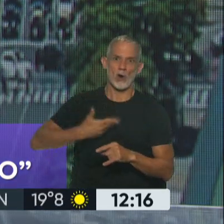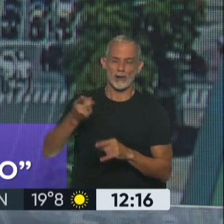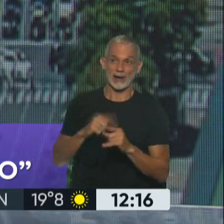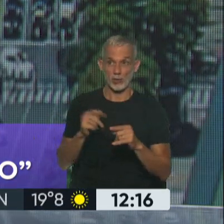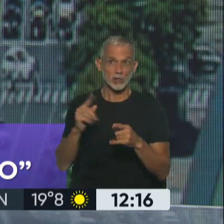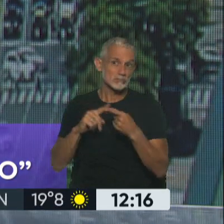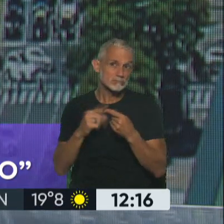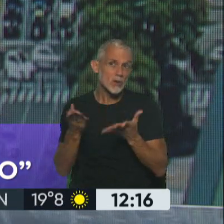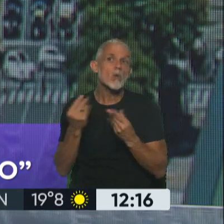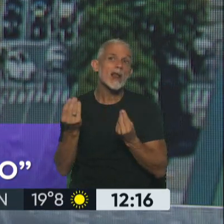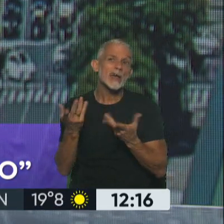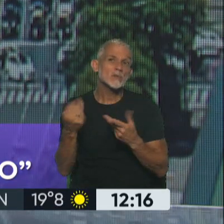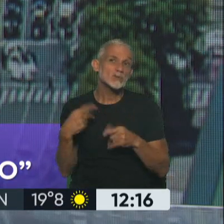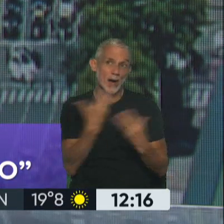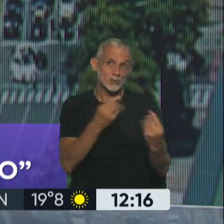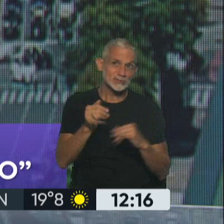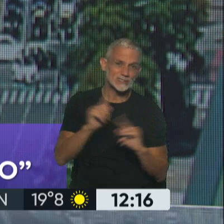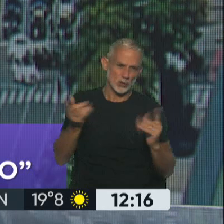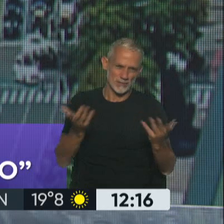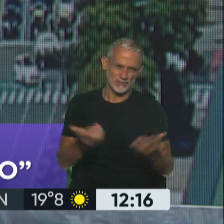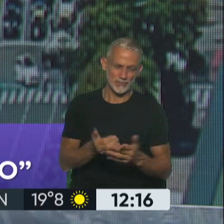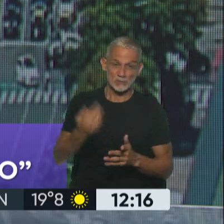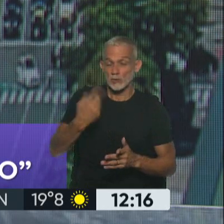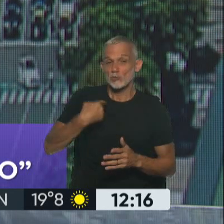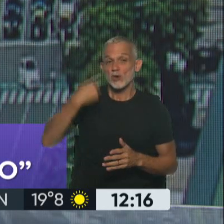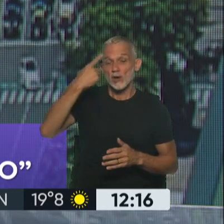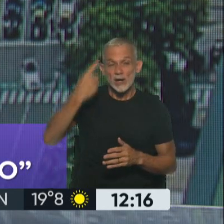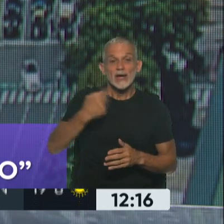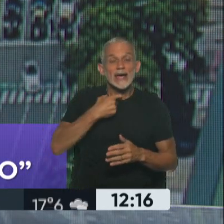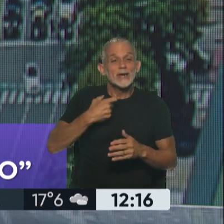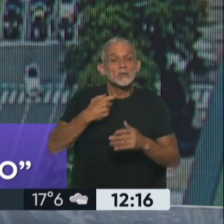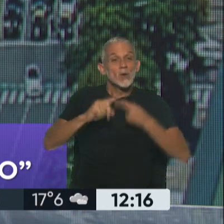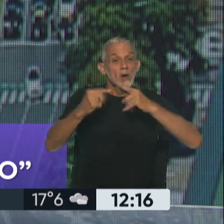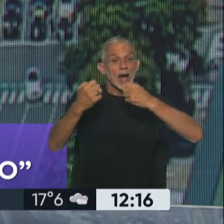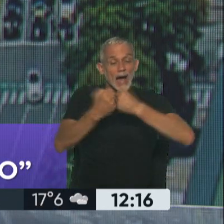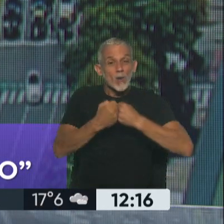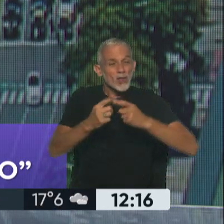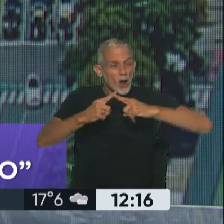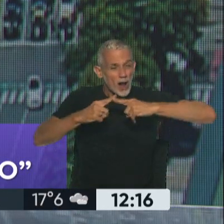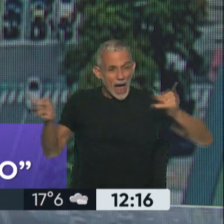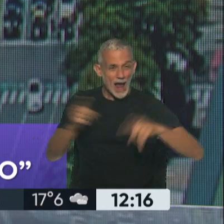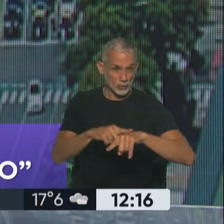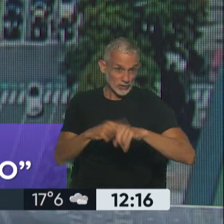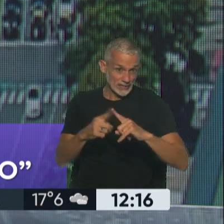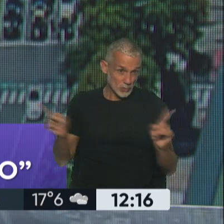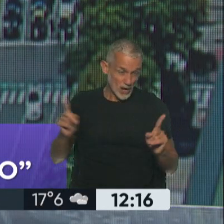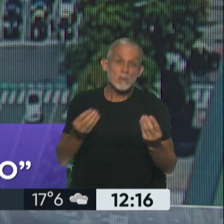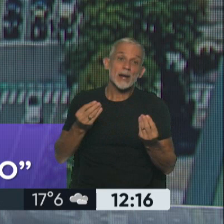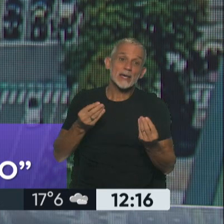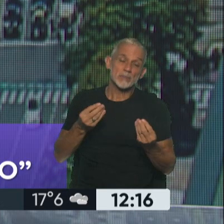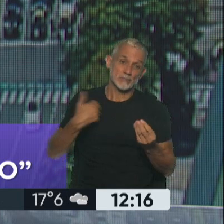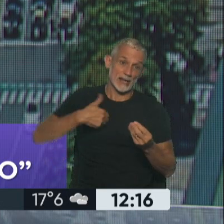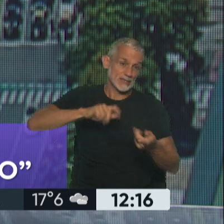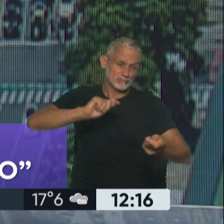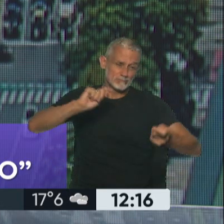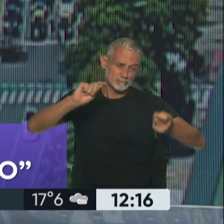provincia. Por lo tanto, hay que pensar que si uno quiere un acuerdo sostenido de largo plazo para que los cambios en Argentina